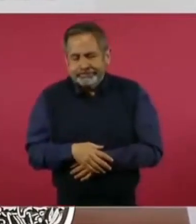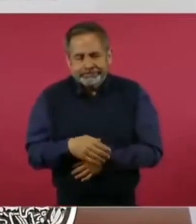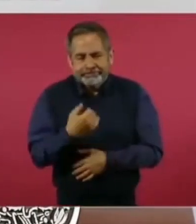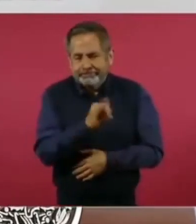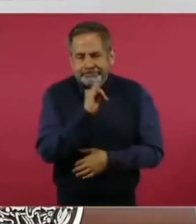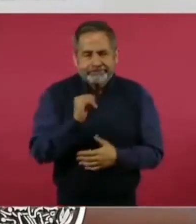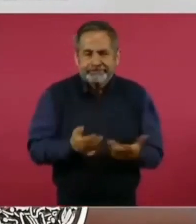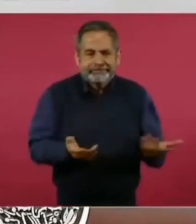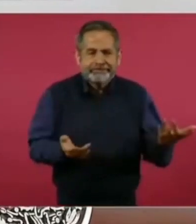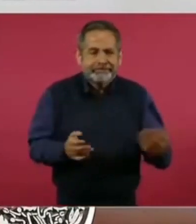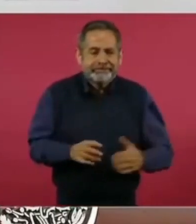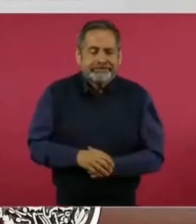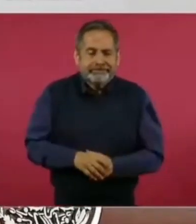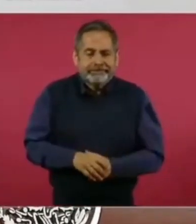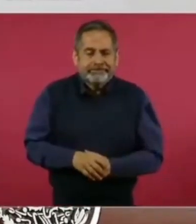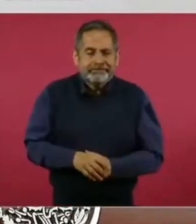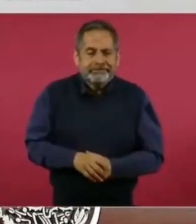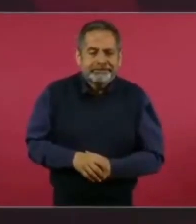imagínense